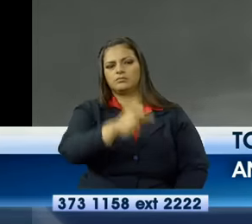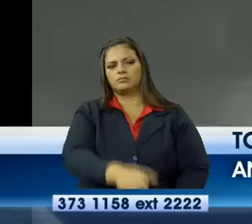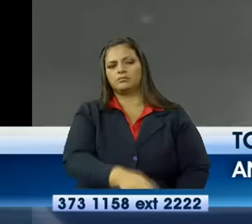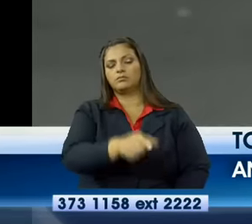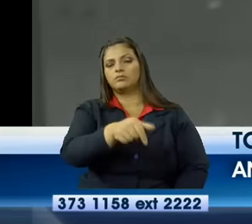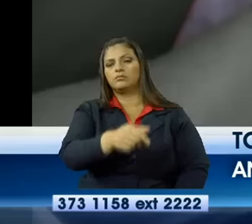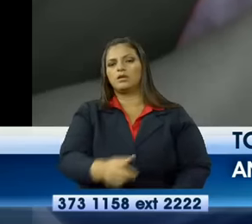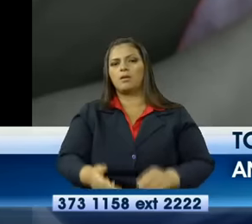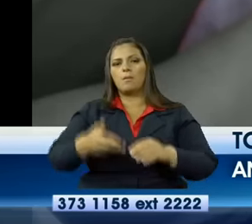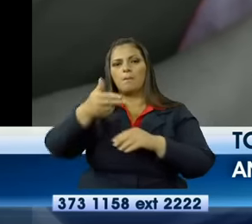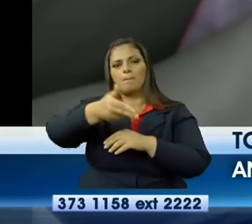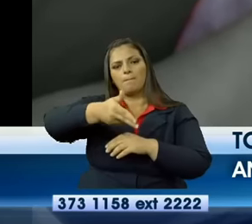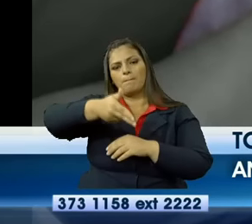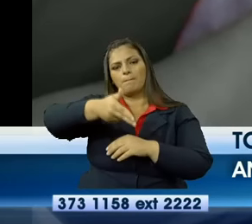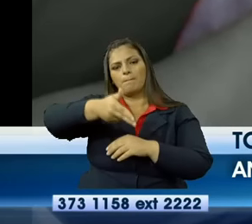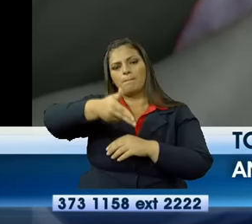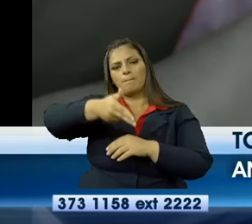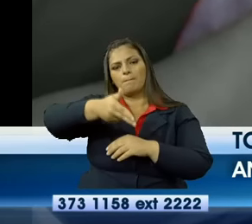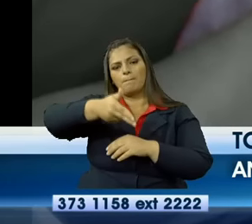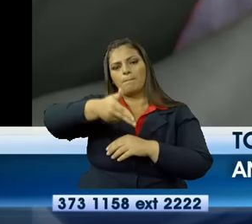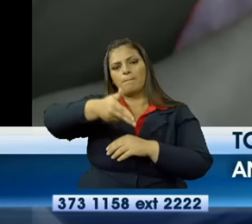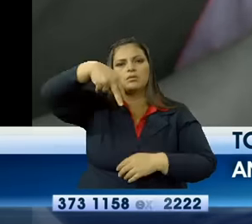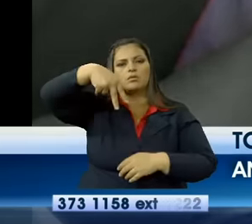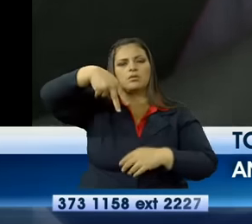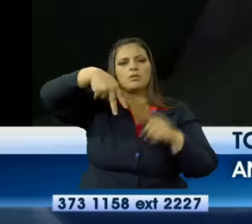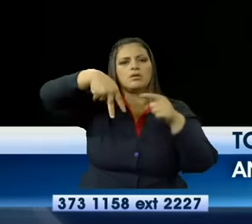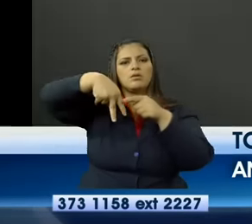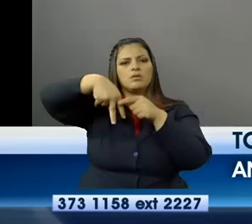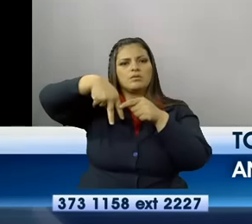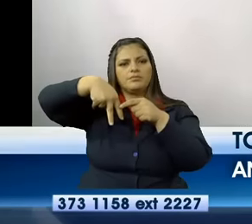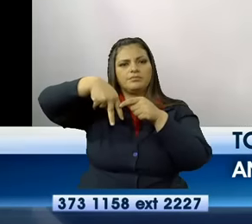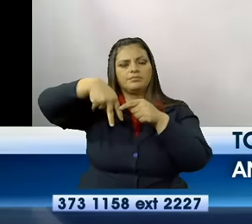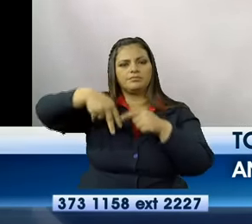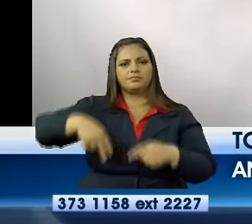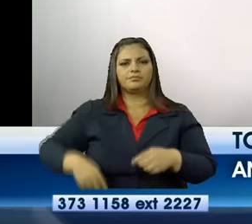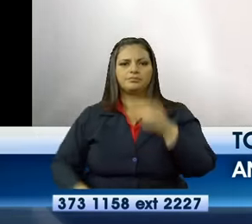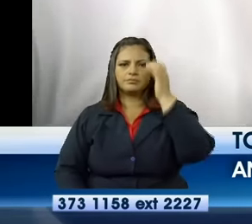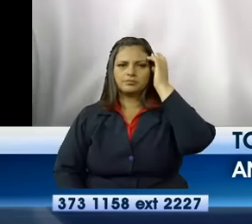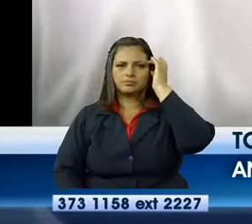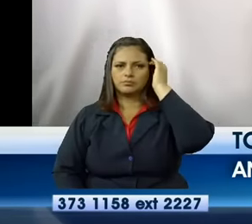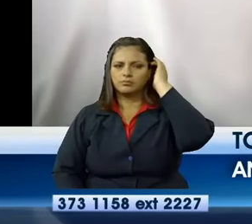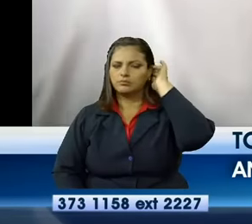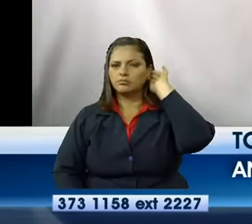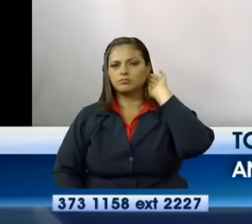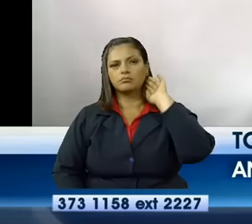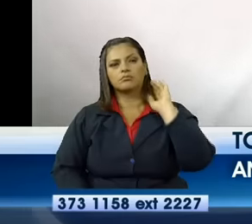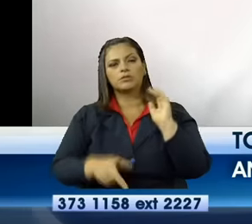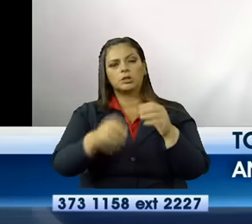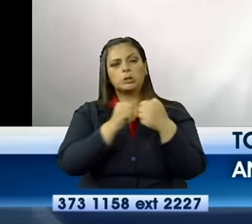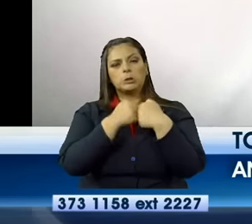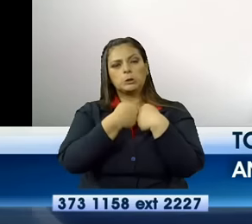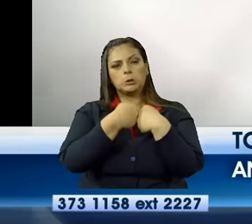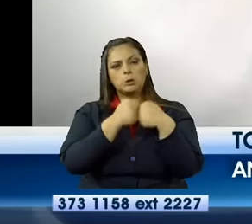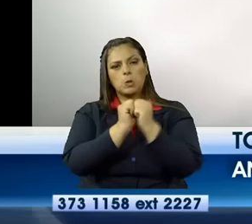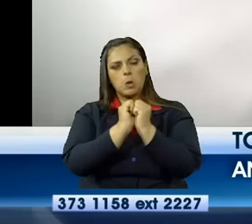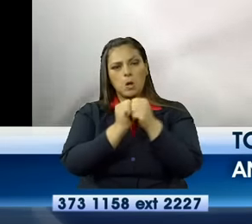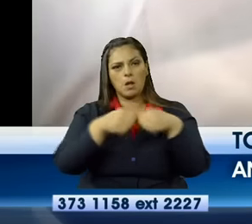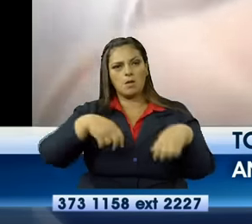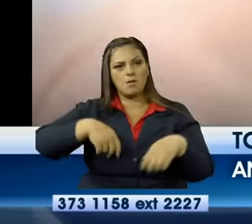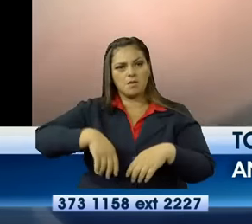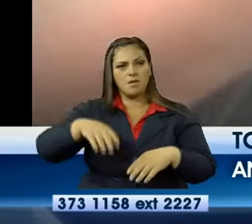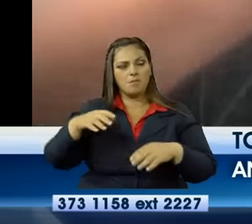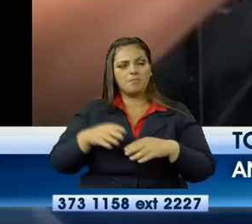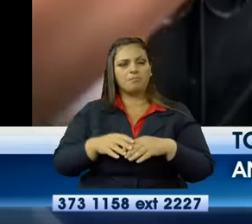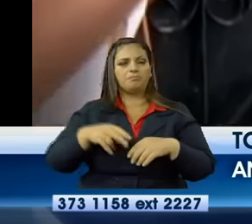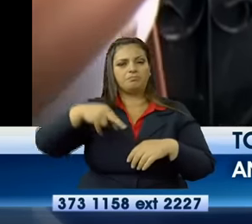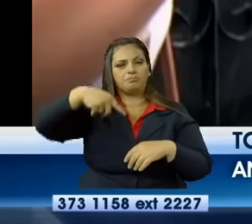pierna izquierda. Herida que no complicó ningún órgano vital. Le pegó en la rodilla, pero no le cogió el hueso. Solamente la carne ha entrado y salido de la